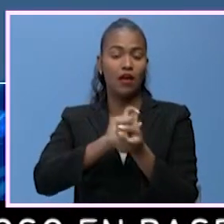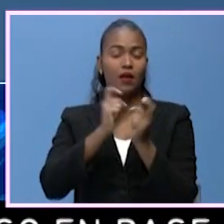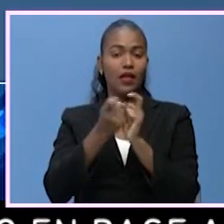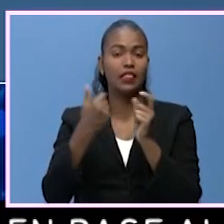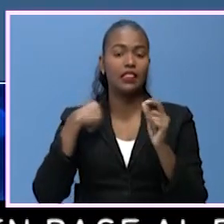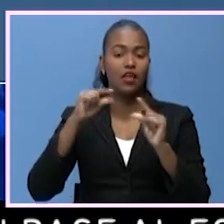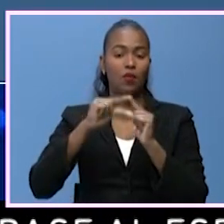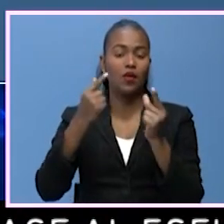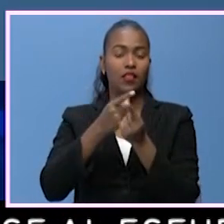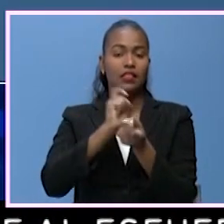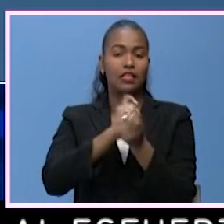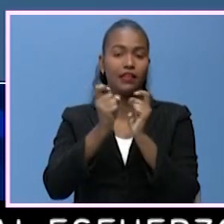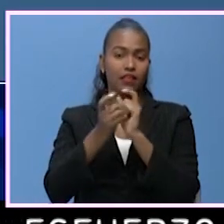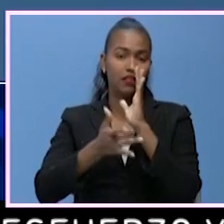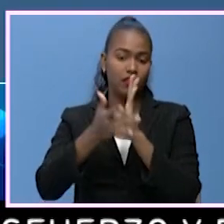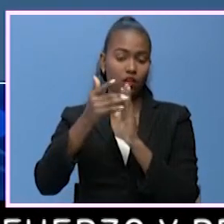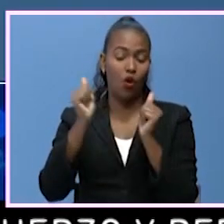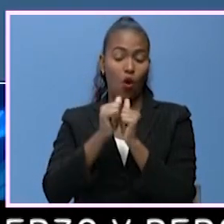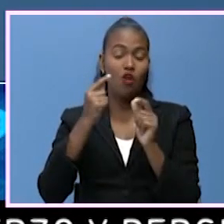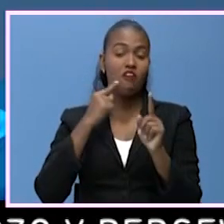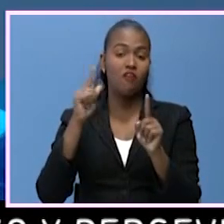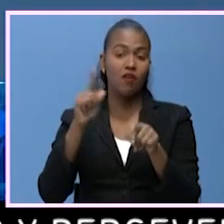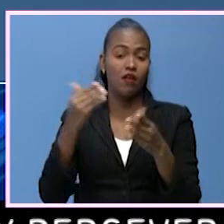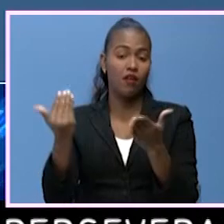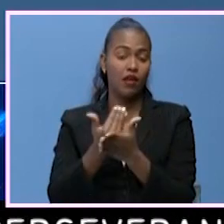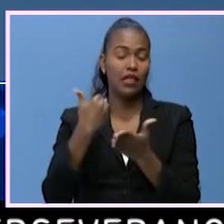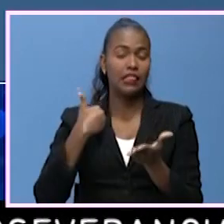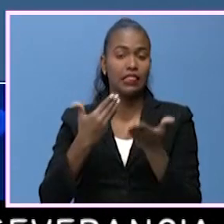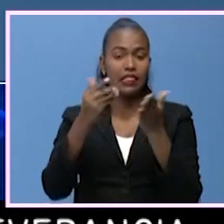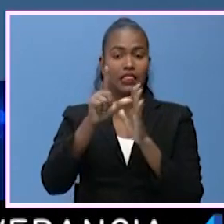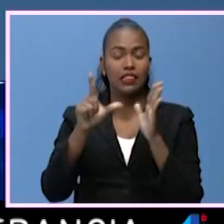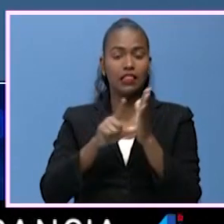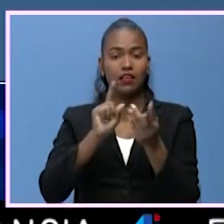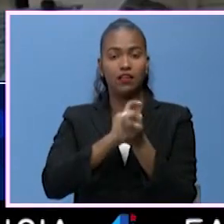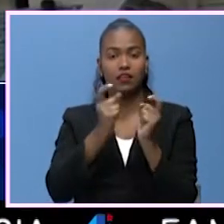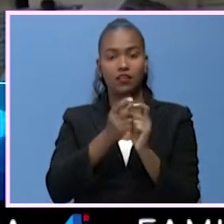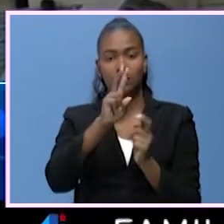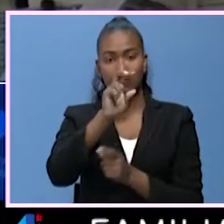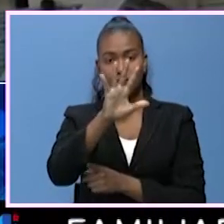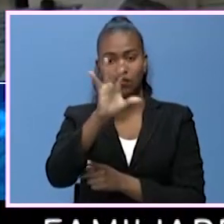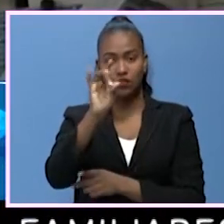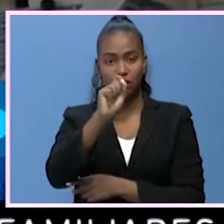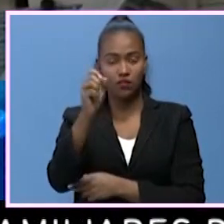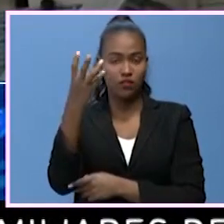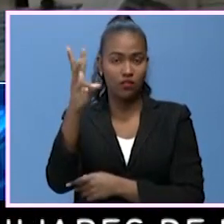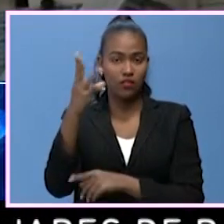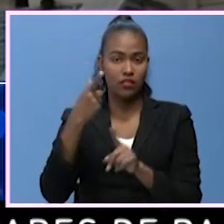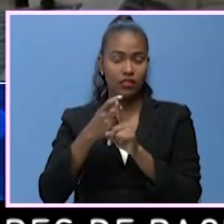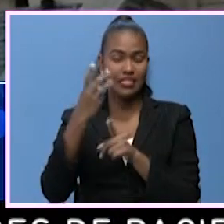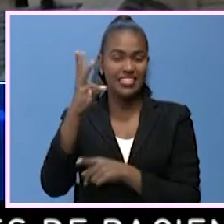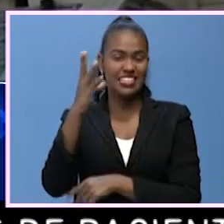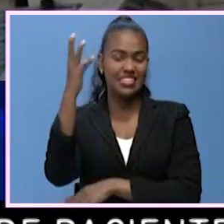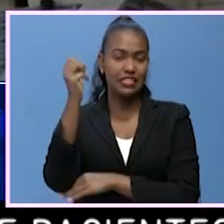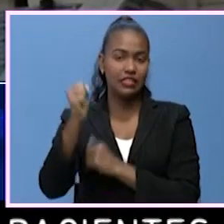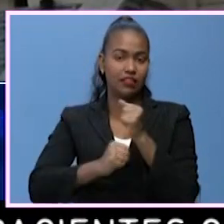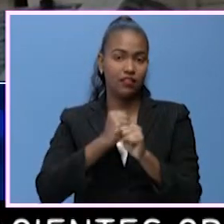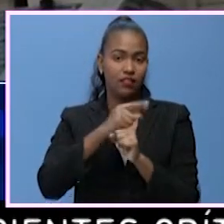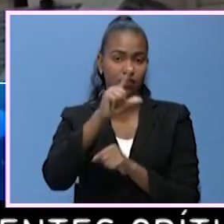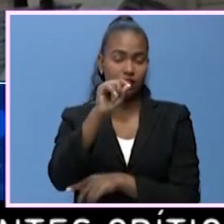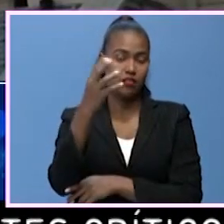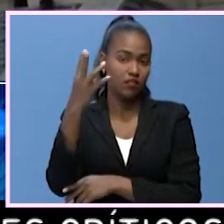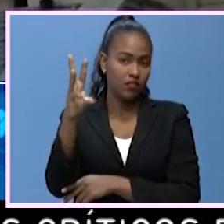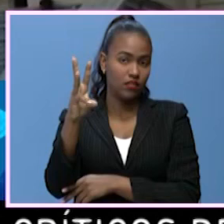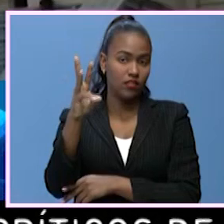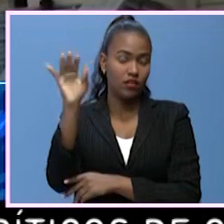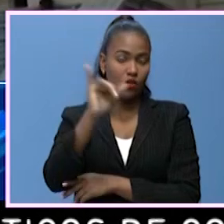de Transformación Digital. Con la nueva disposición se deroga el decreto 258-16 del 16 de septiembre del